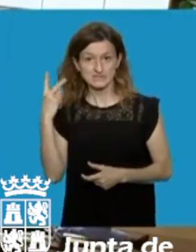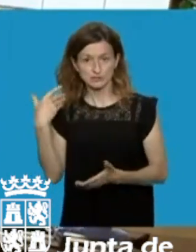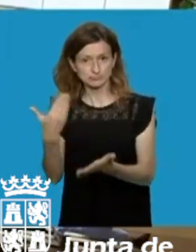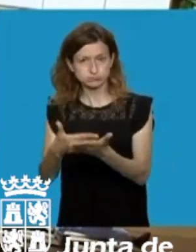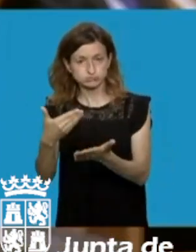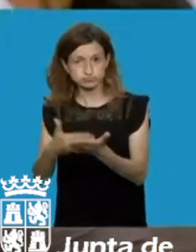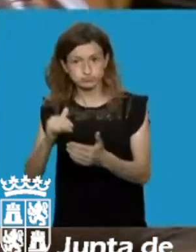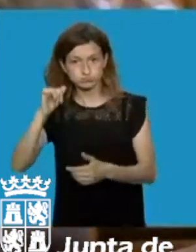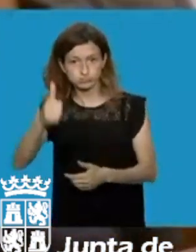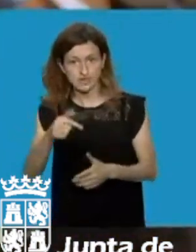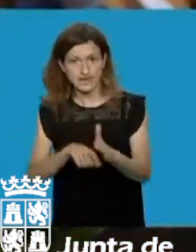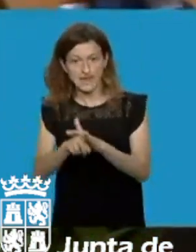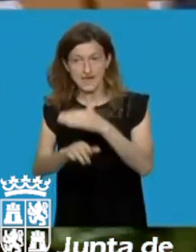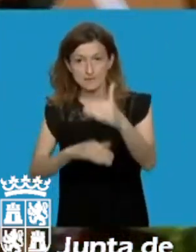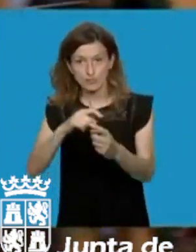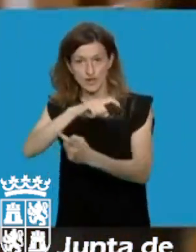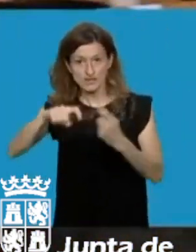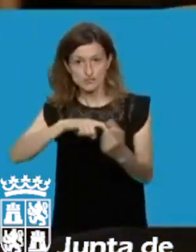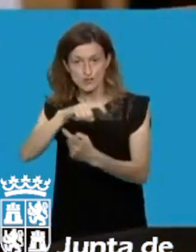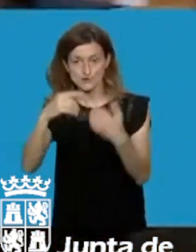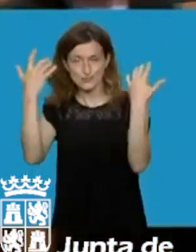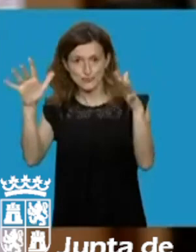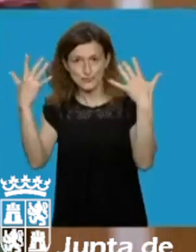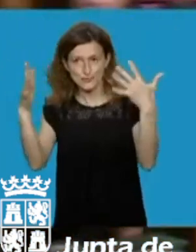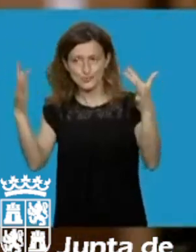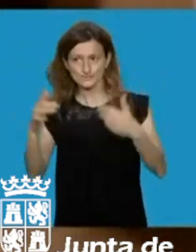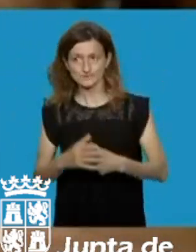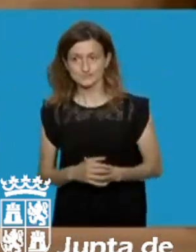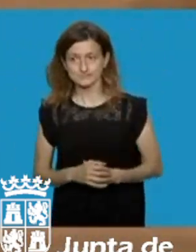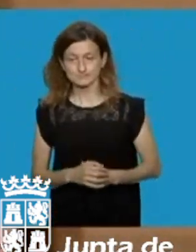demostrando su gran evolución año tras año. Un fuerte aplauso.